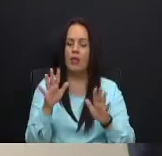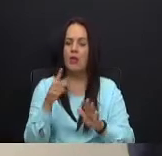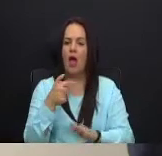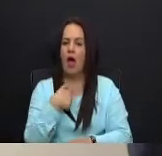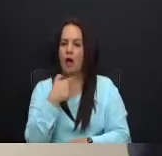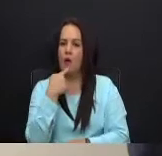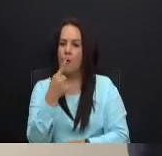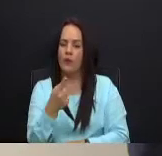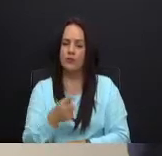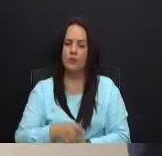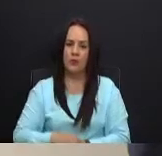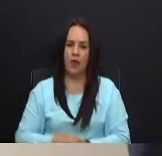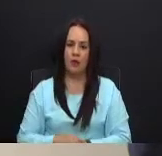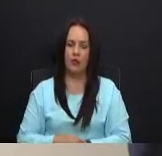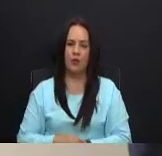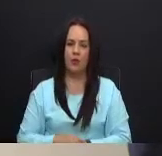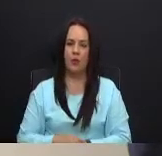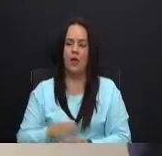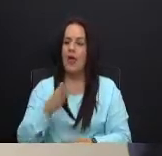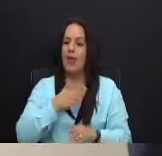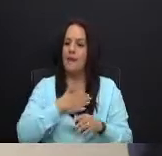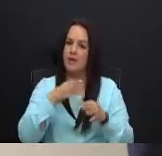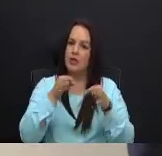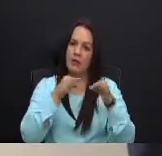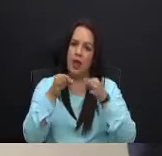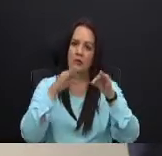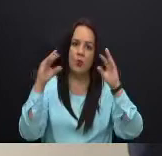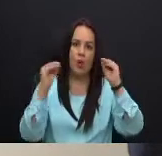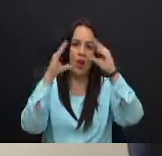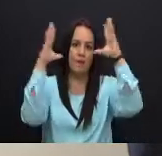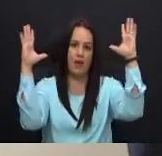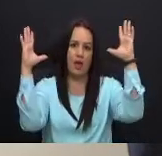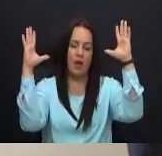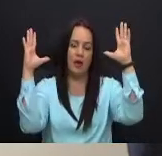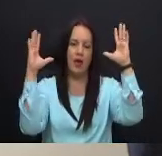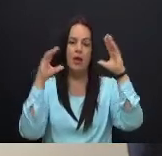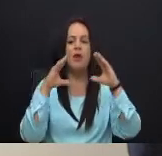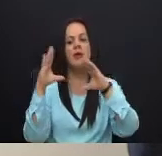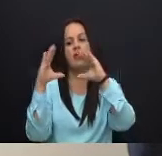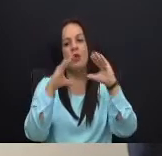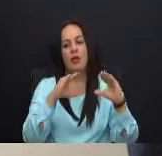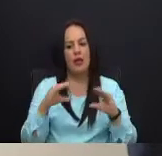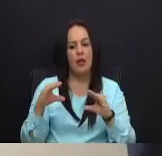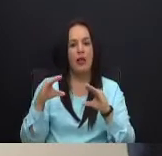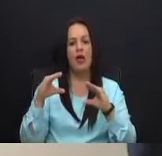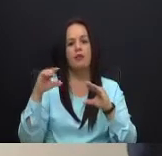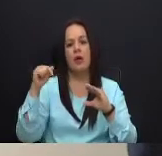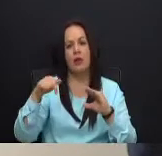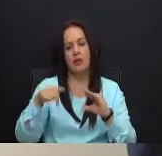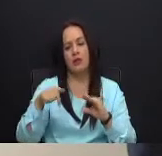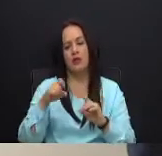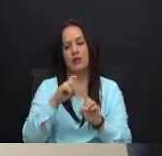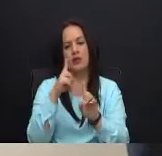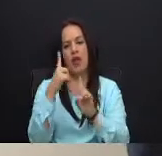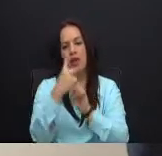mencionado en mi intervención de la mañana y en el transcurso de esta interpelación.